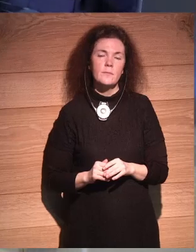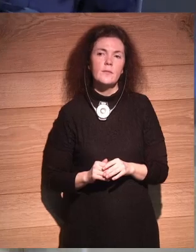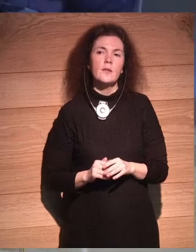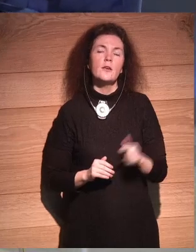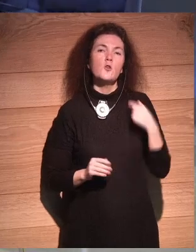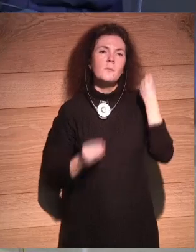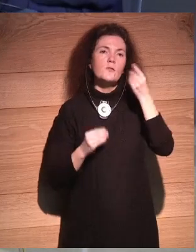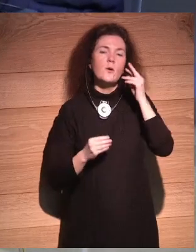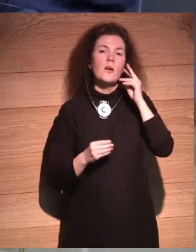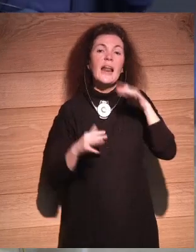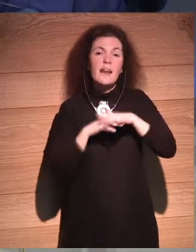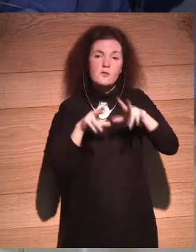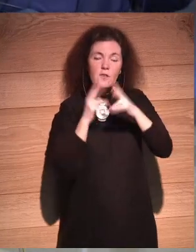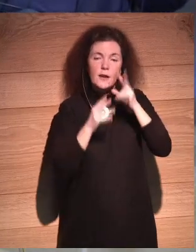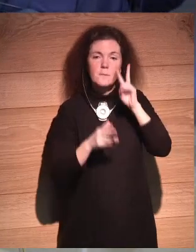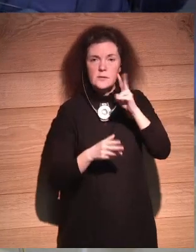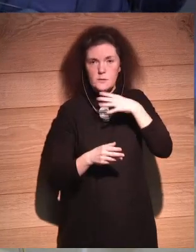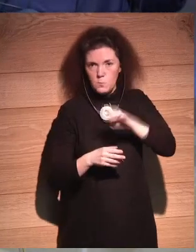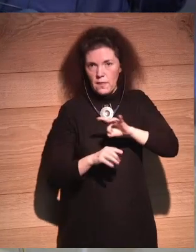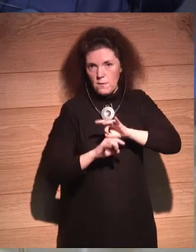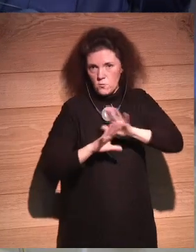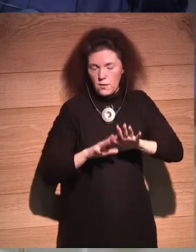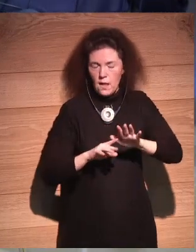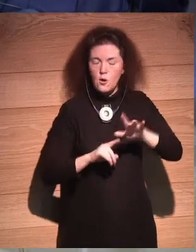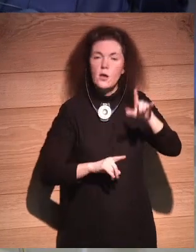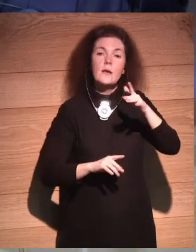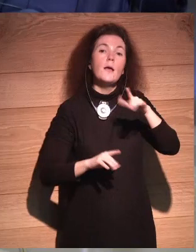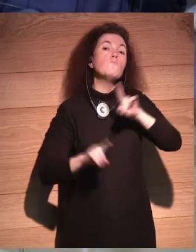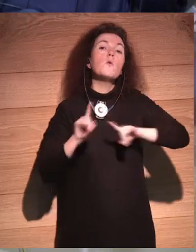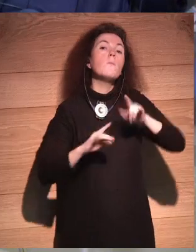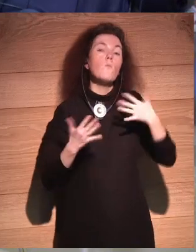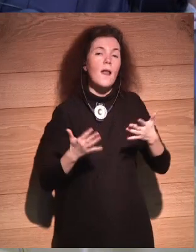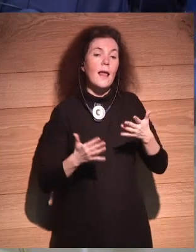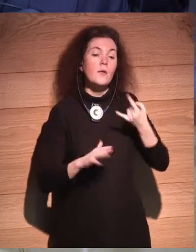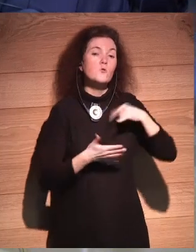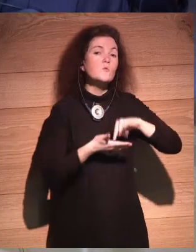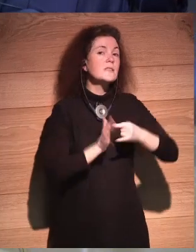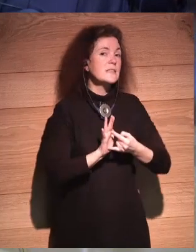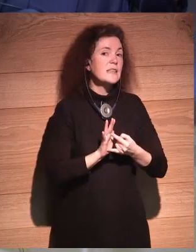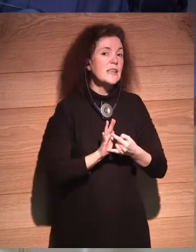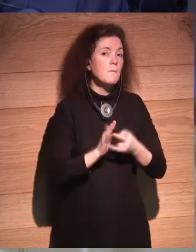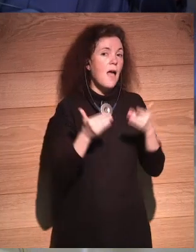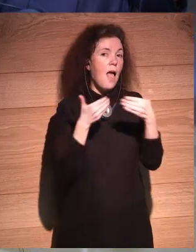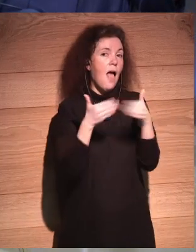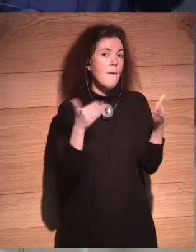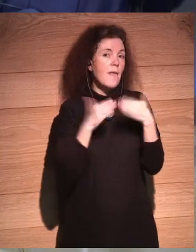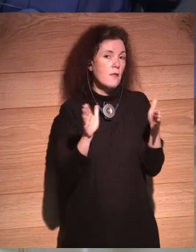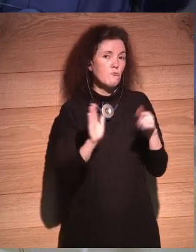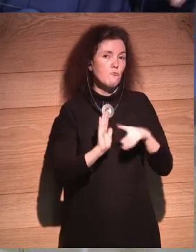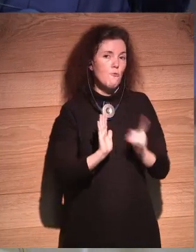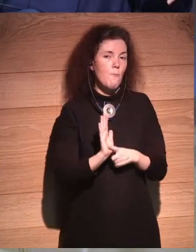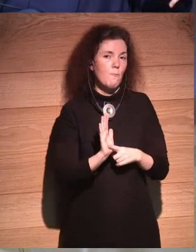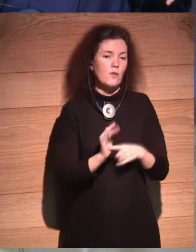Yo creo que podemos ver en las redes sociales cuál es el problema cuando tenemos un sistema que es totalmente abierto y